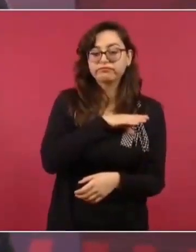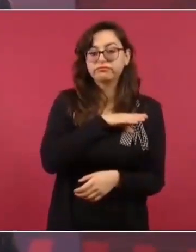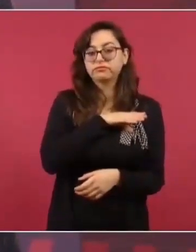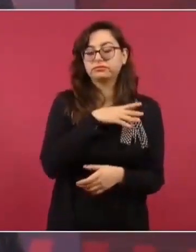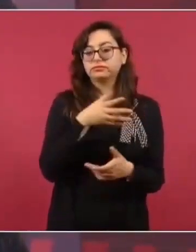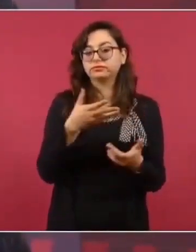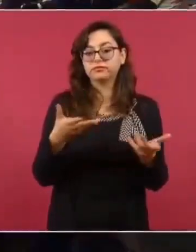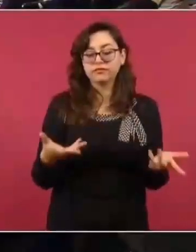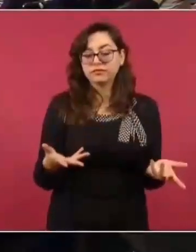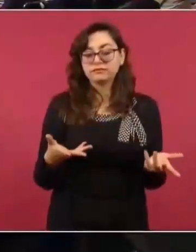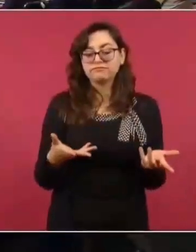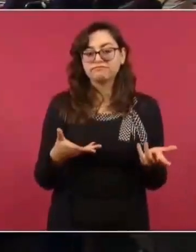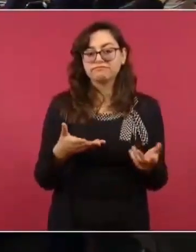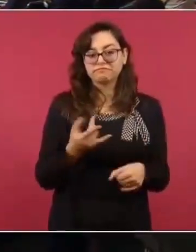el sexenio